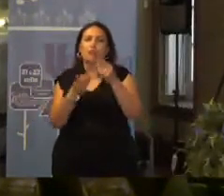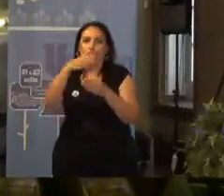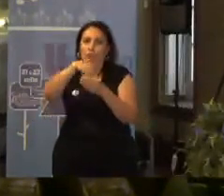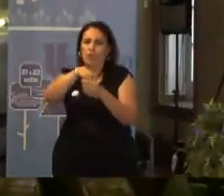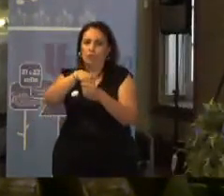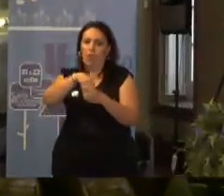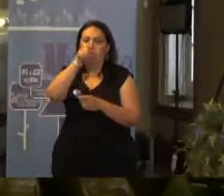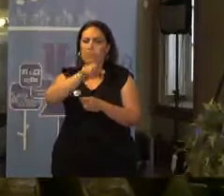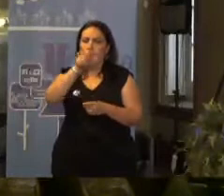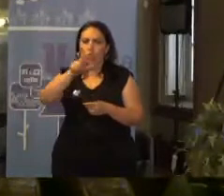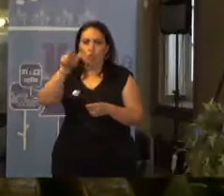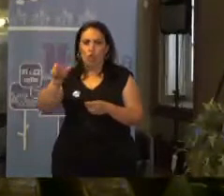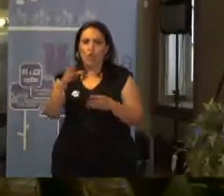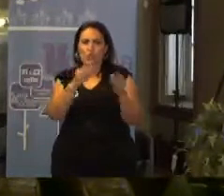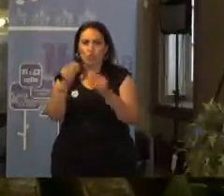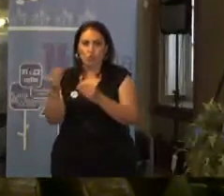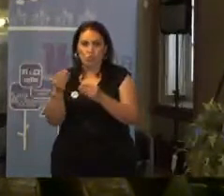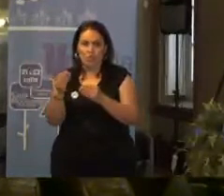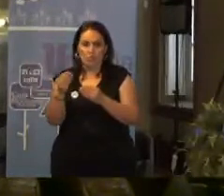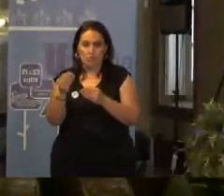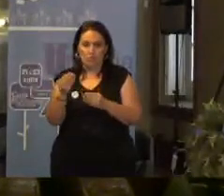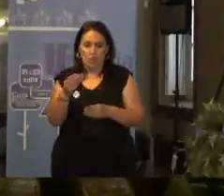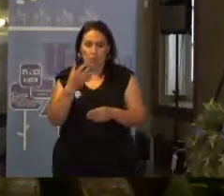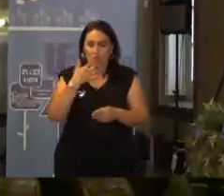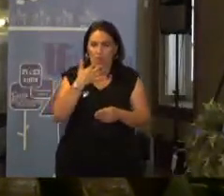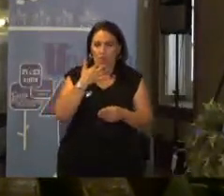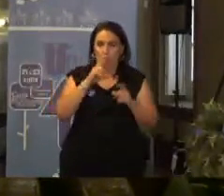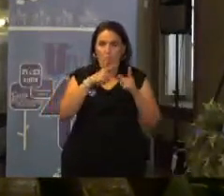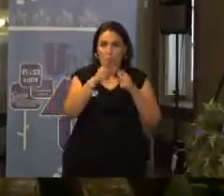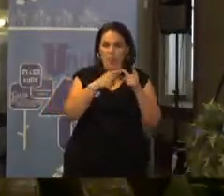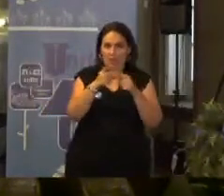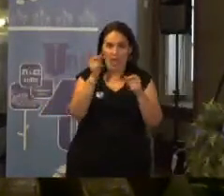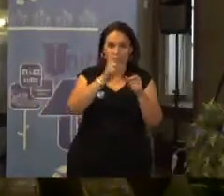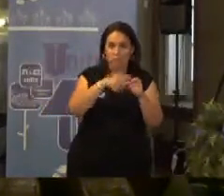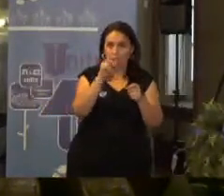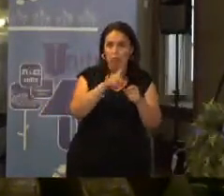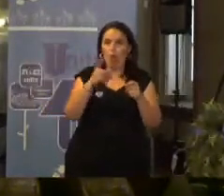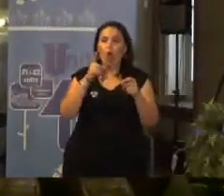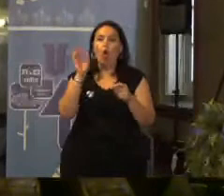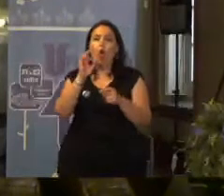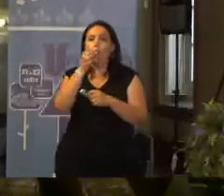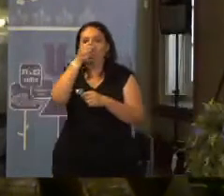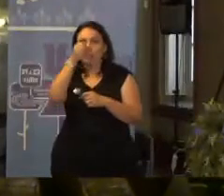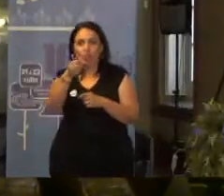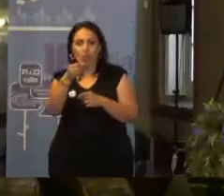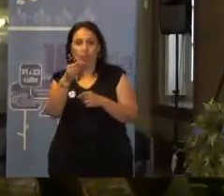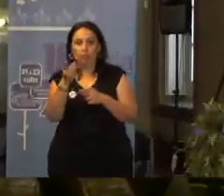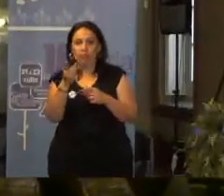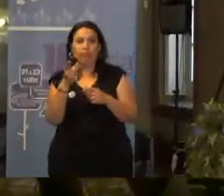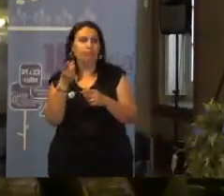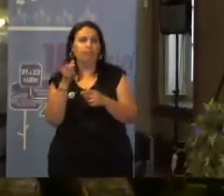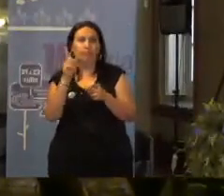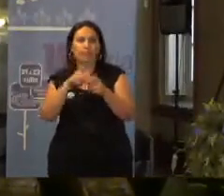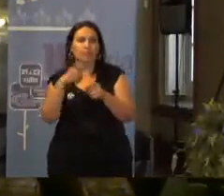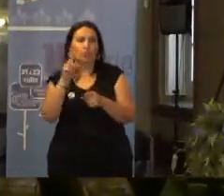moitas persoas que non éramos nin do PSOE, nin do BNG, que apoyamos que existira o bipartito, que o acollemos con moitísima